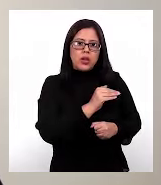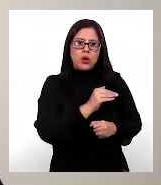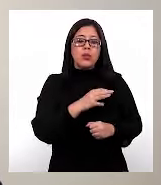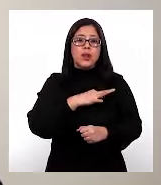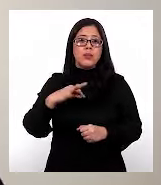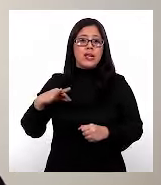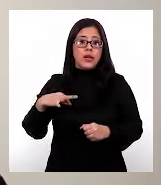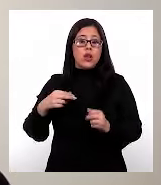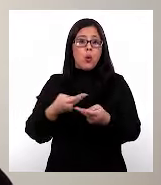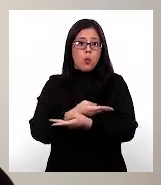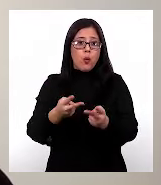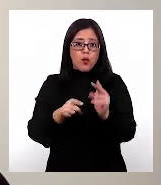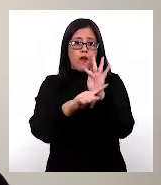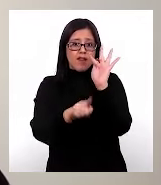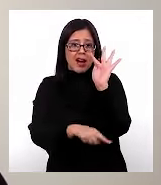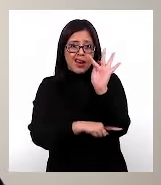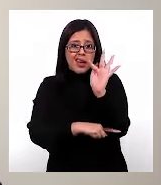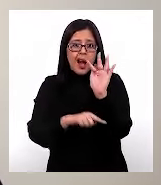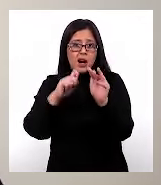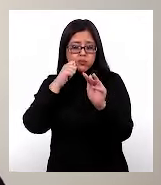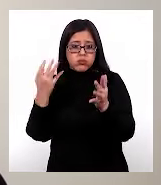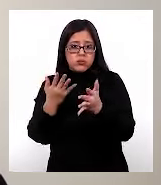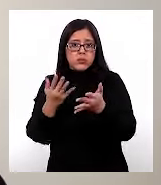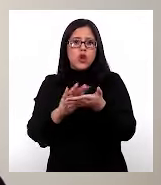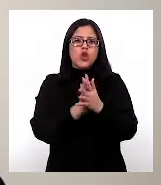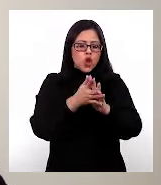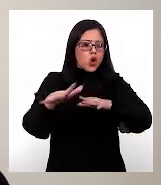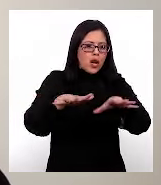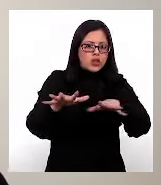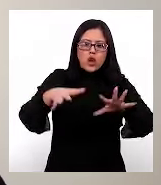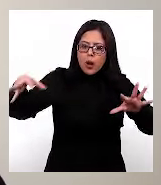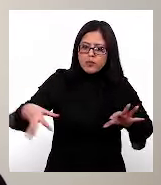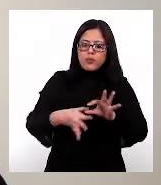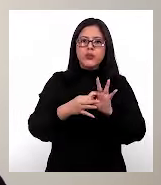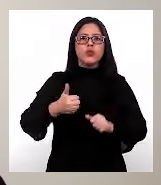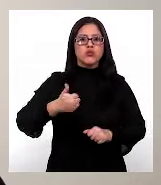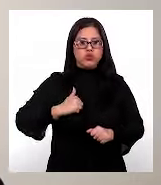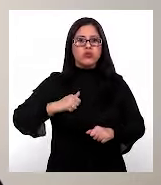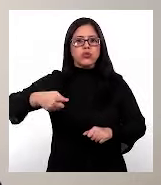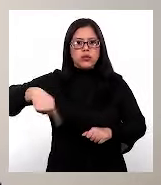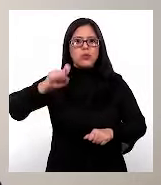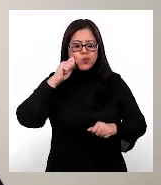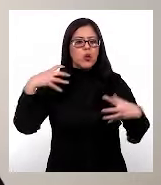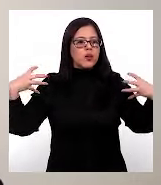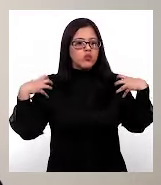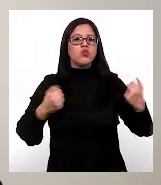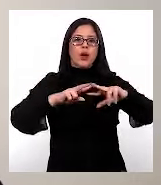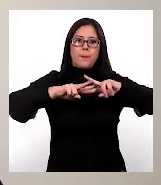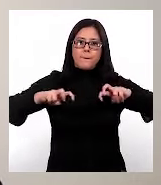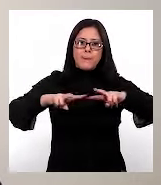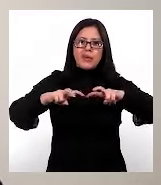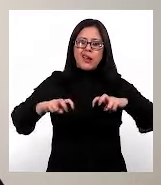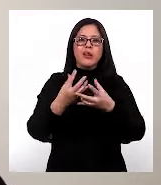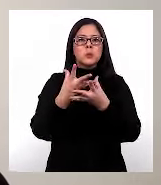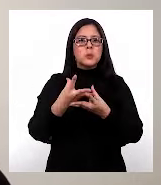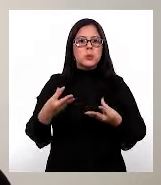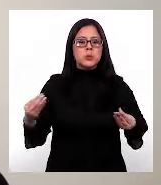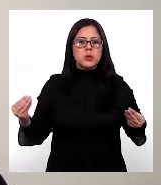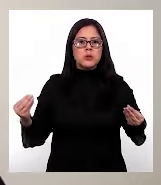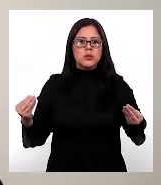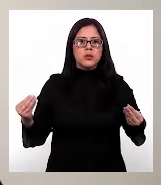máxima rapidez por parte del ministerio público todas aquellas acciones con las policías que se determinen responsables de investigar